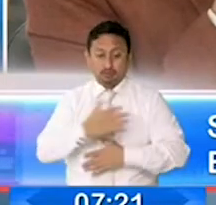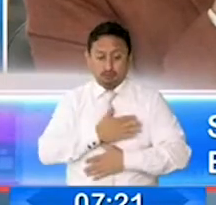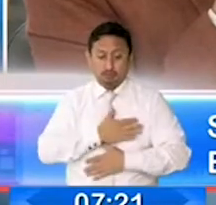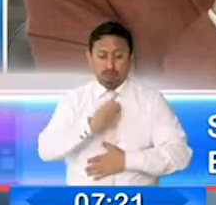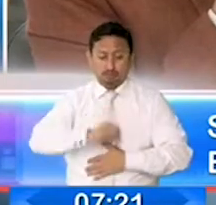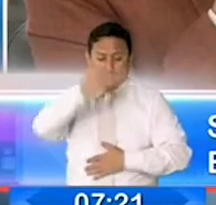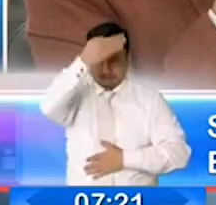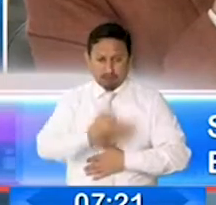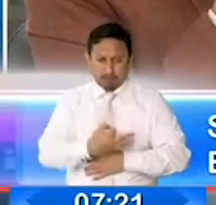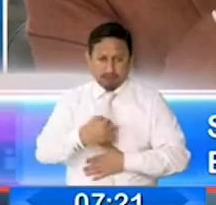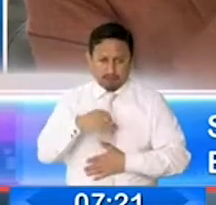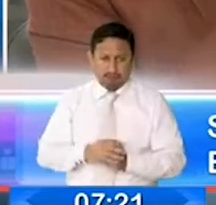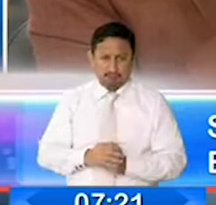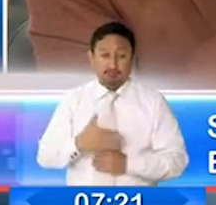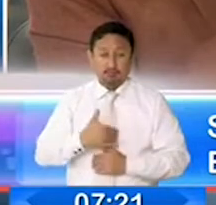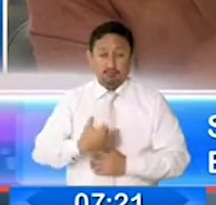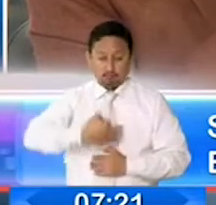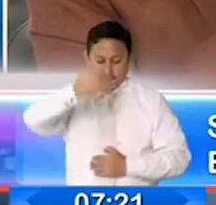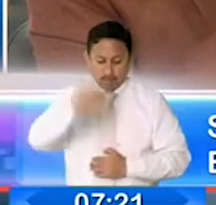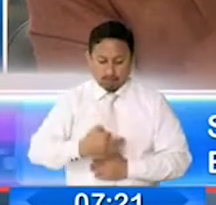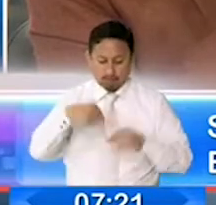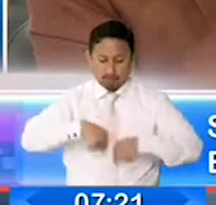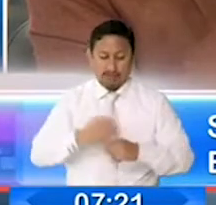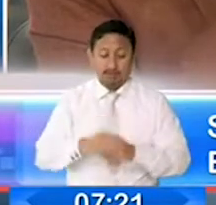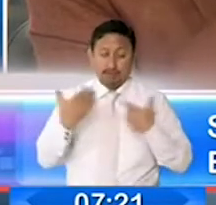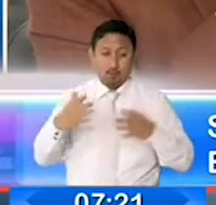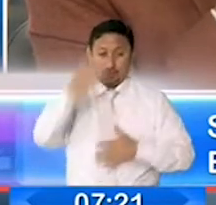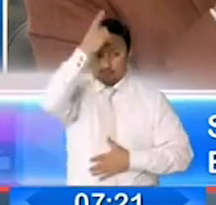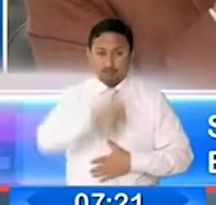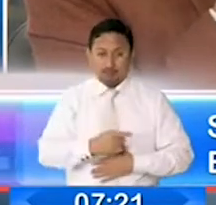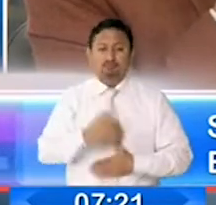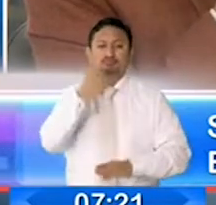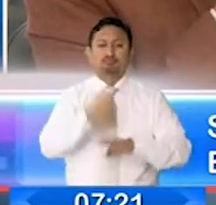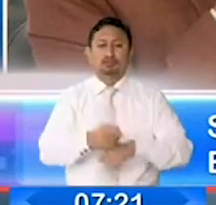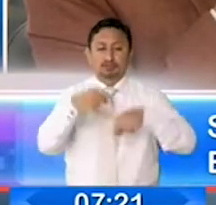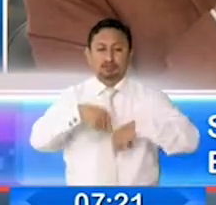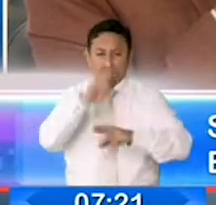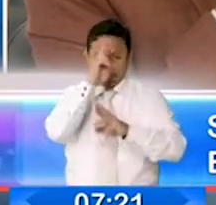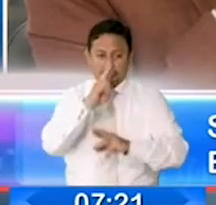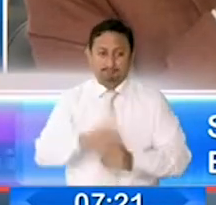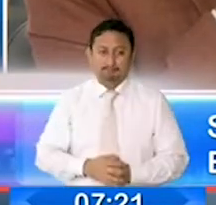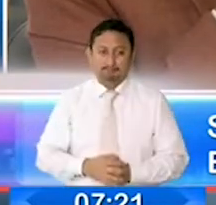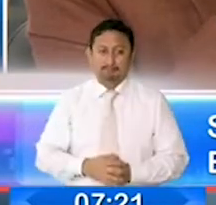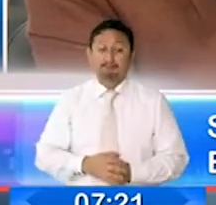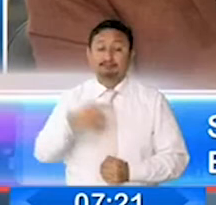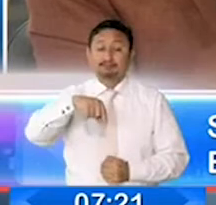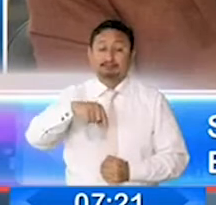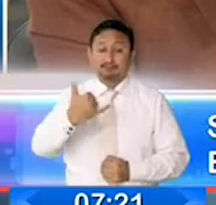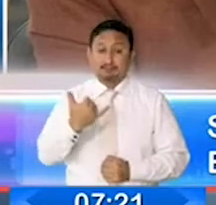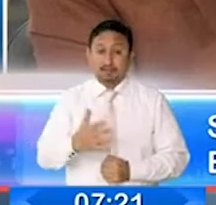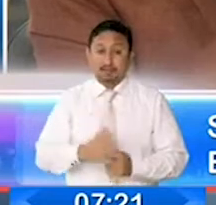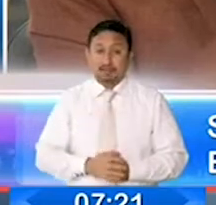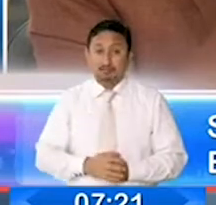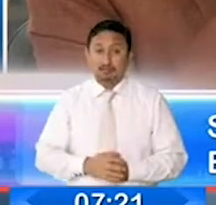serenidad y tengan también la valentía para adoptar las decisiones conforme corresponde. Así es como está configurado